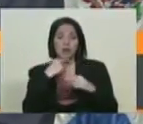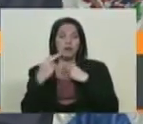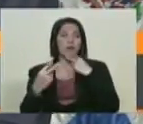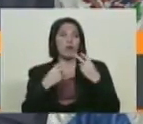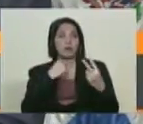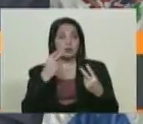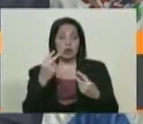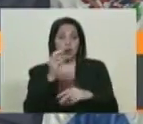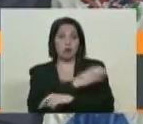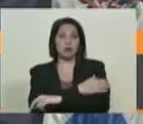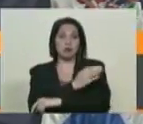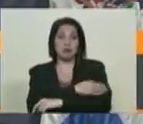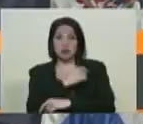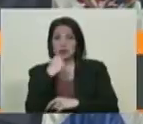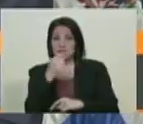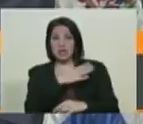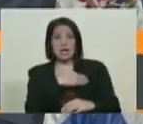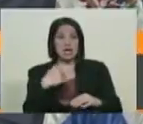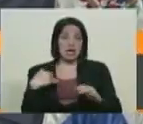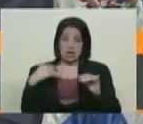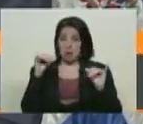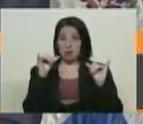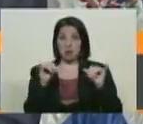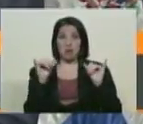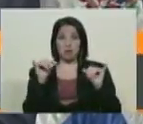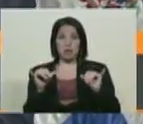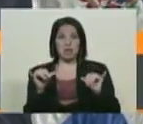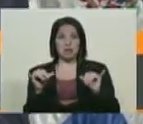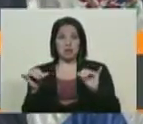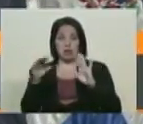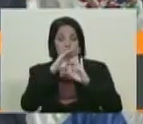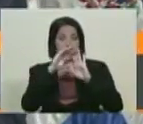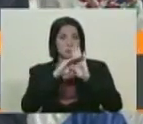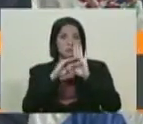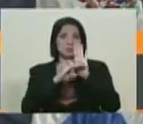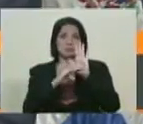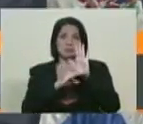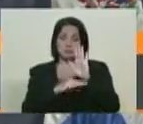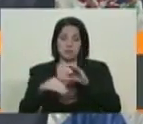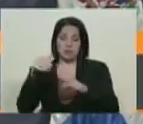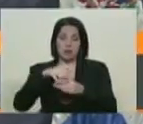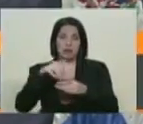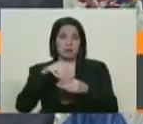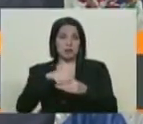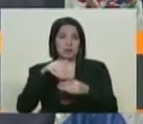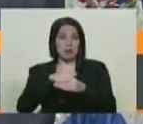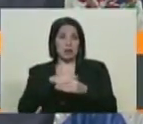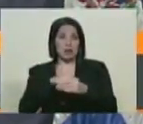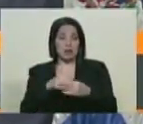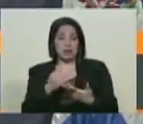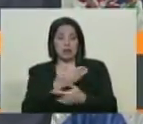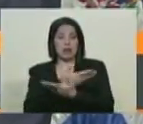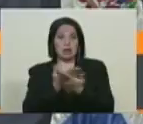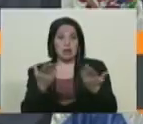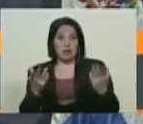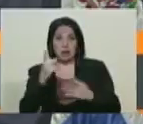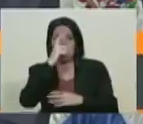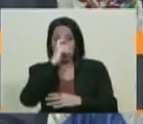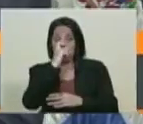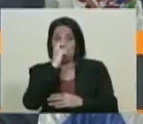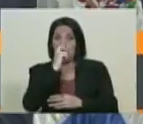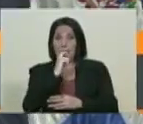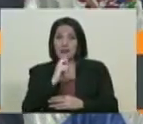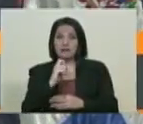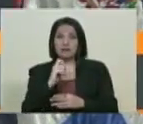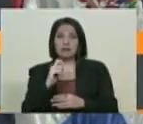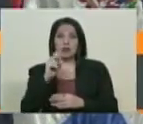oposición cuando dicen queremos las mismas condiciones electorales y las mismas garantías electorales que en el año 2015,